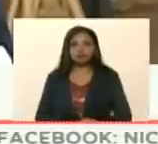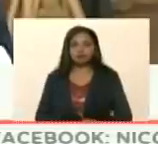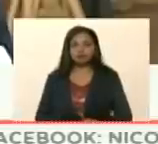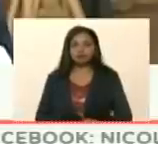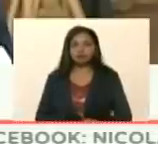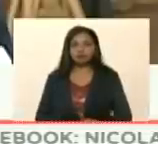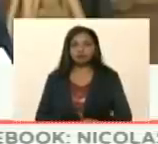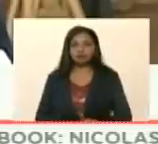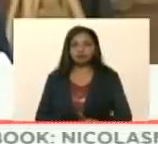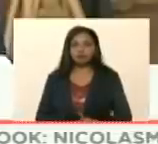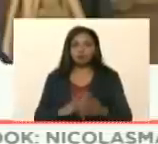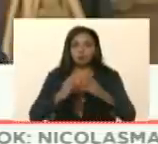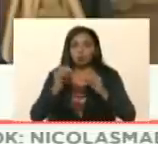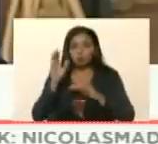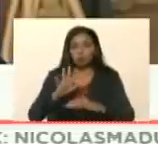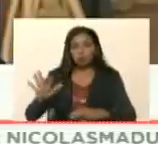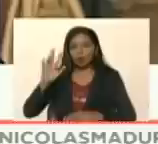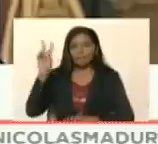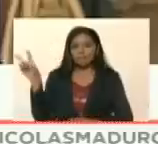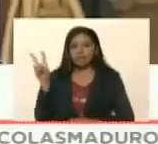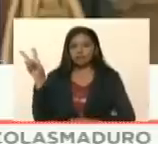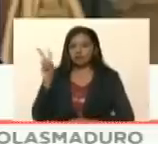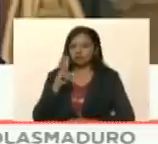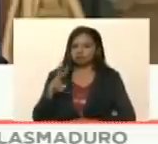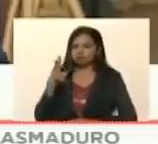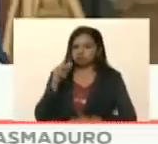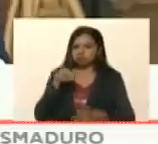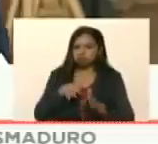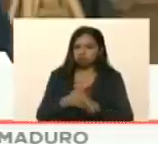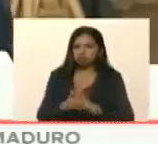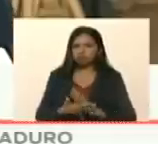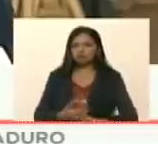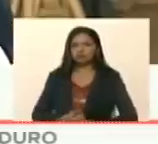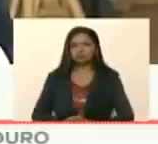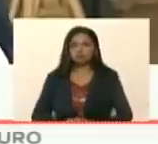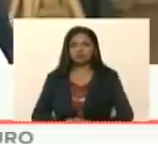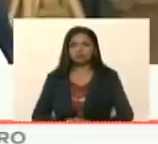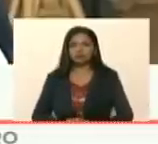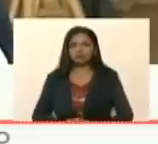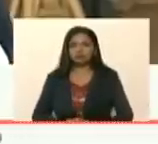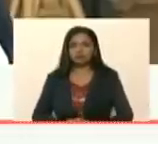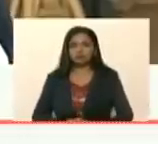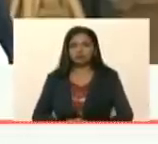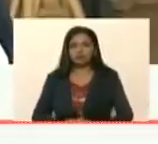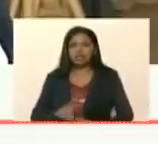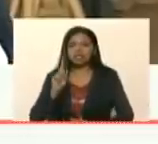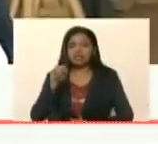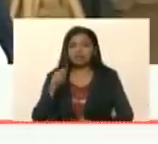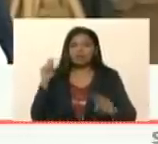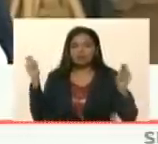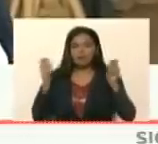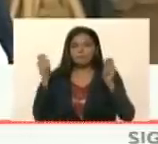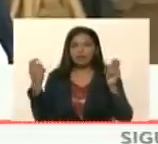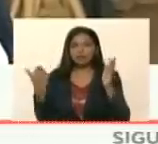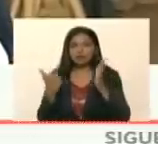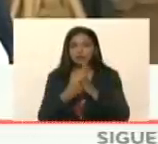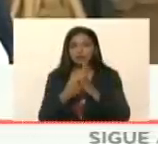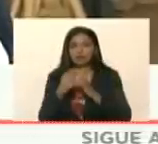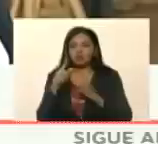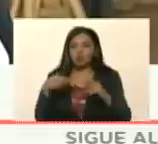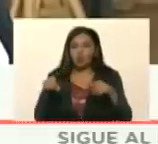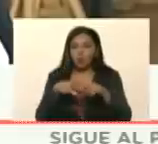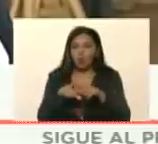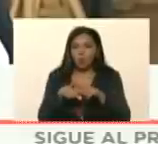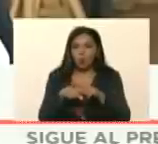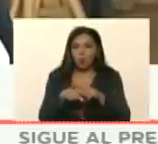a nivel nacional, todo el plan zoosanitario. Y también la campaña de vacunación contra la rabia